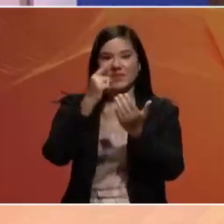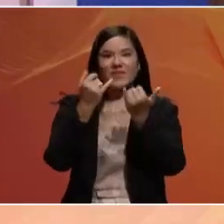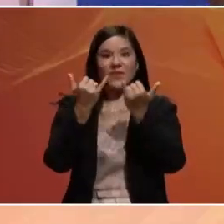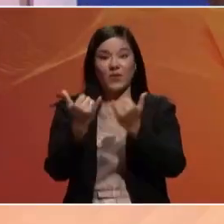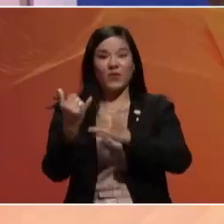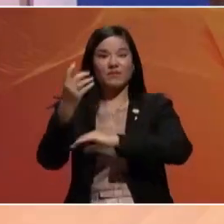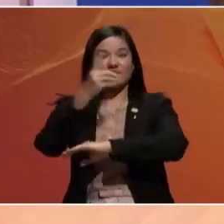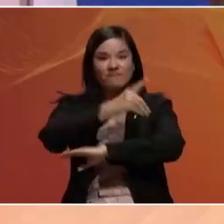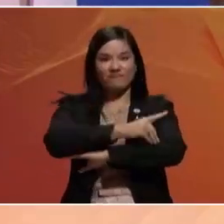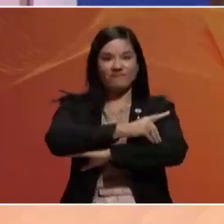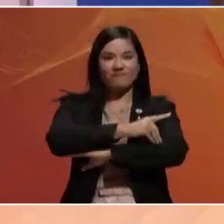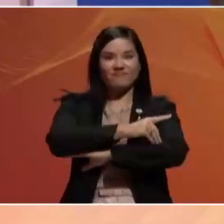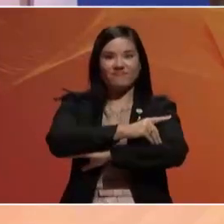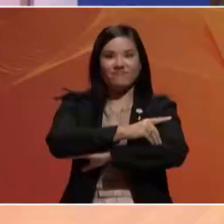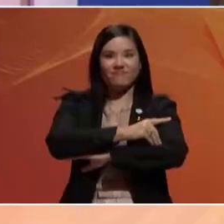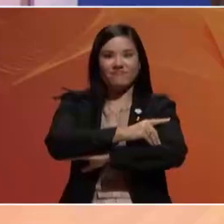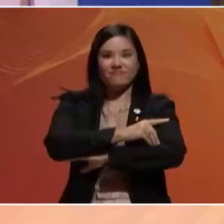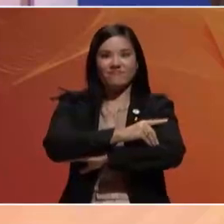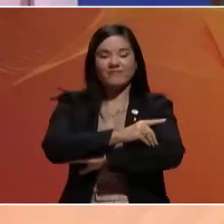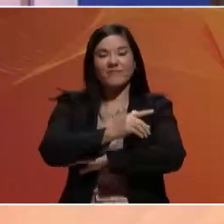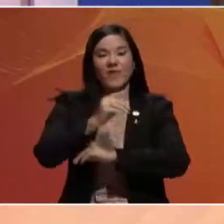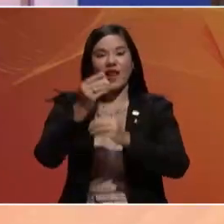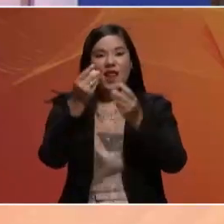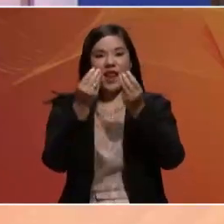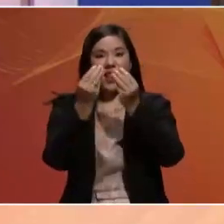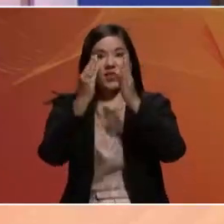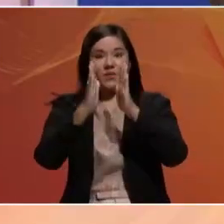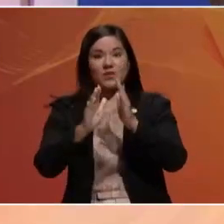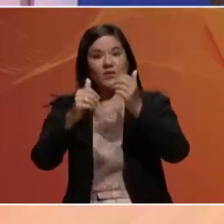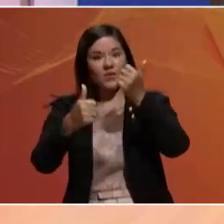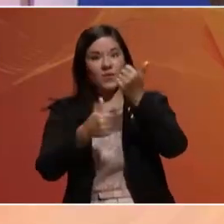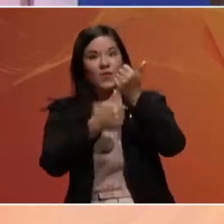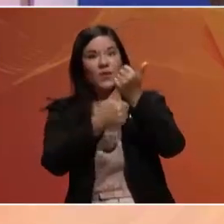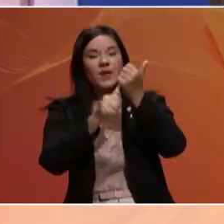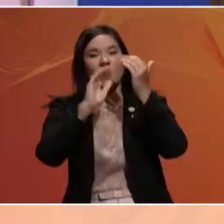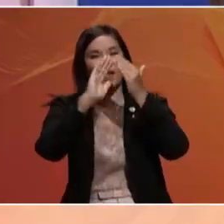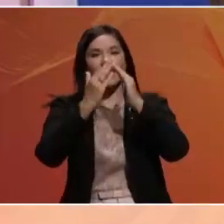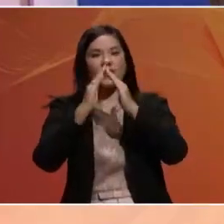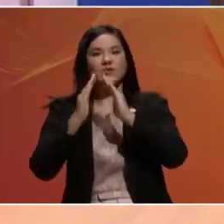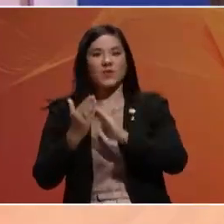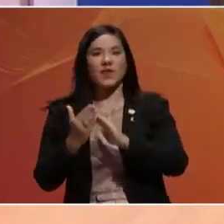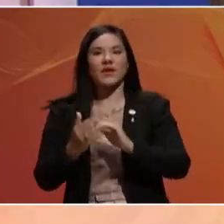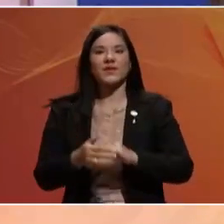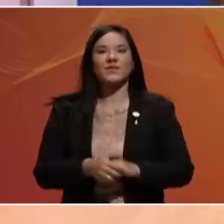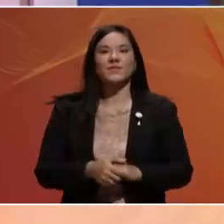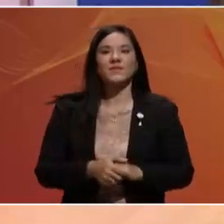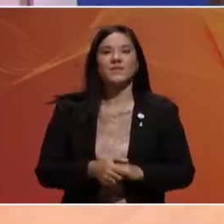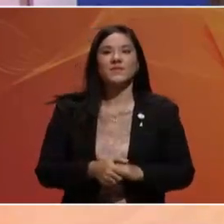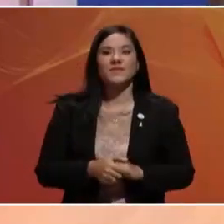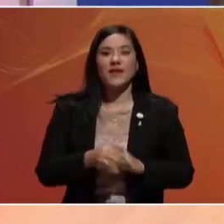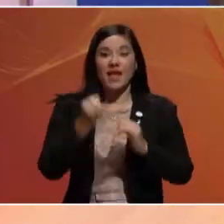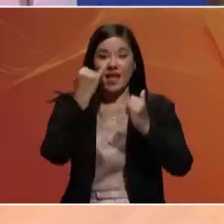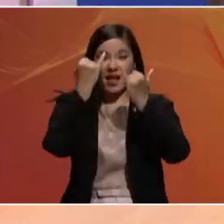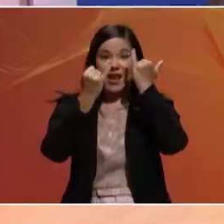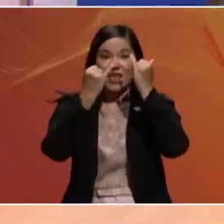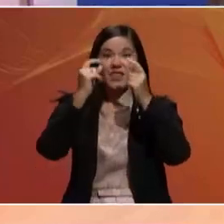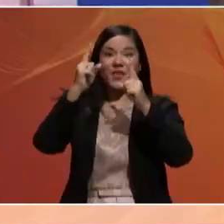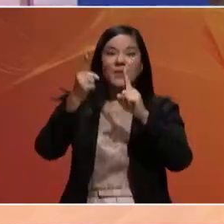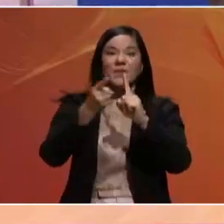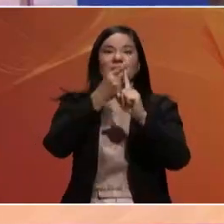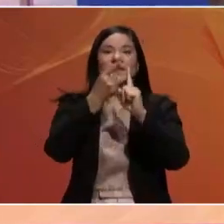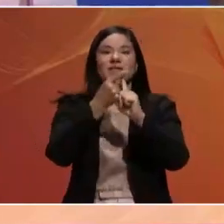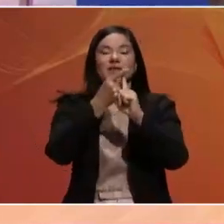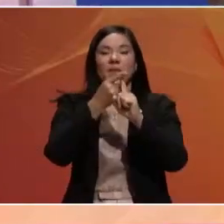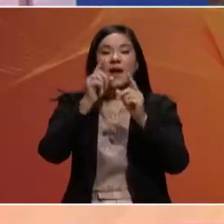del MAP por acercar la administración pública al ciudadano, a la ciudadanía. Esa es la idea principal, el objetivo principal